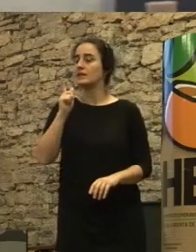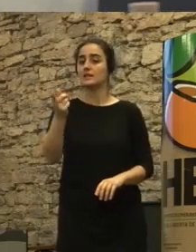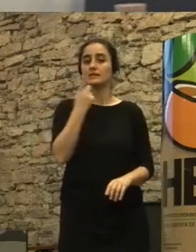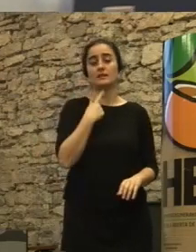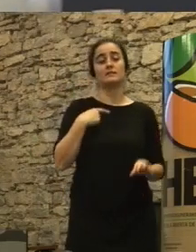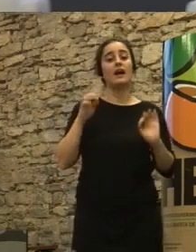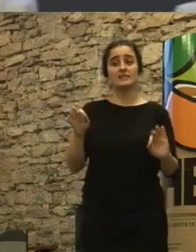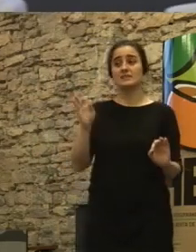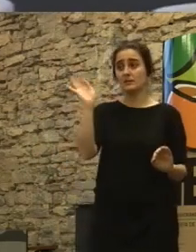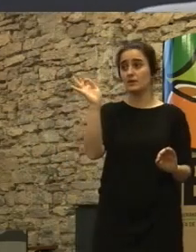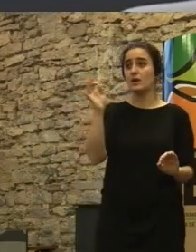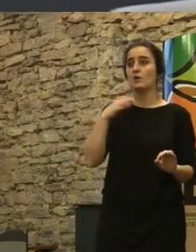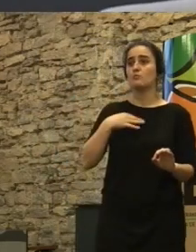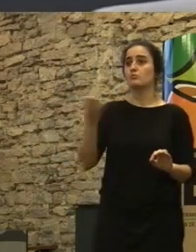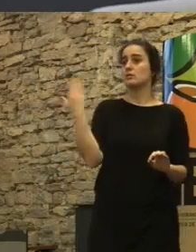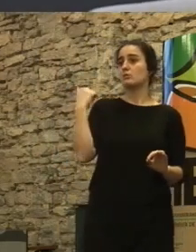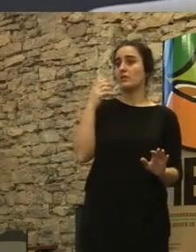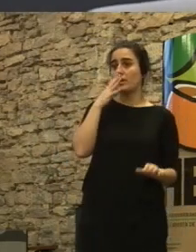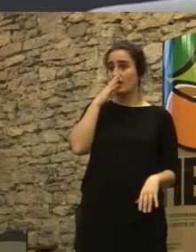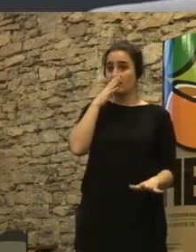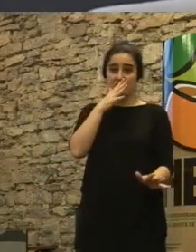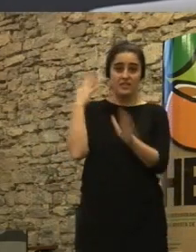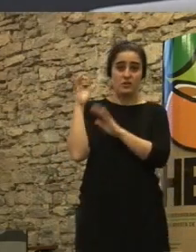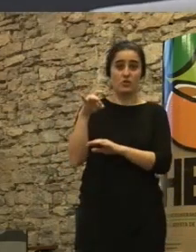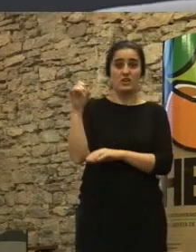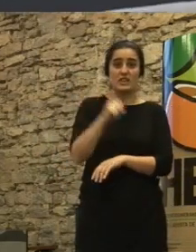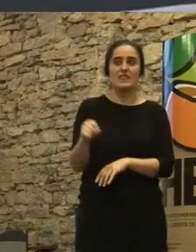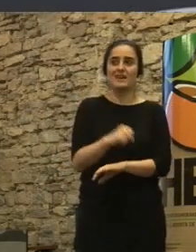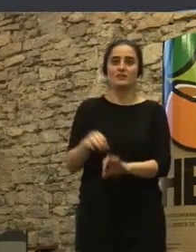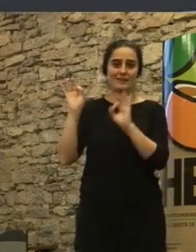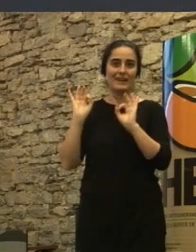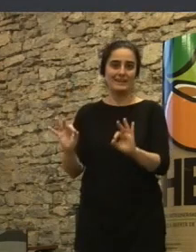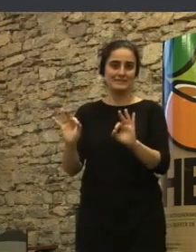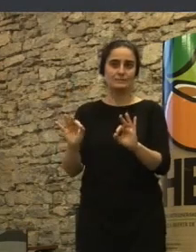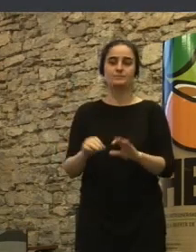menudo y que seguramente hasta hace 10 o 15 años era claramente así. Pero,